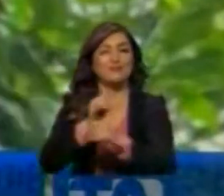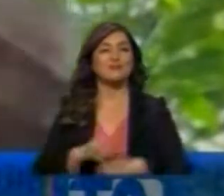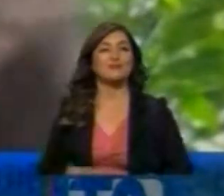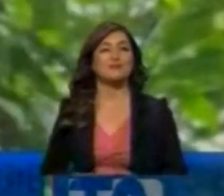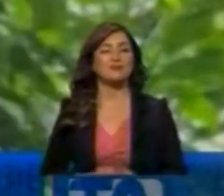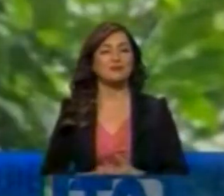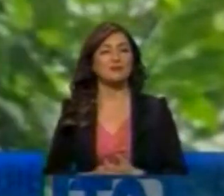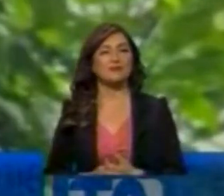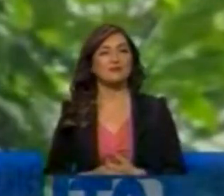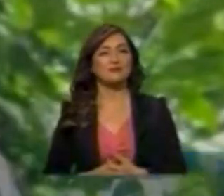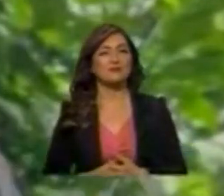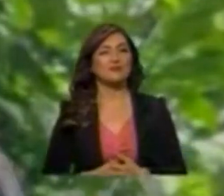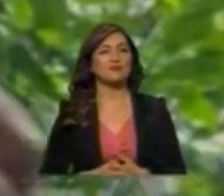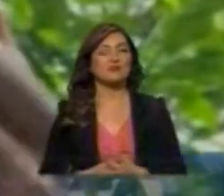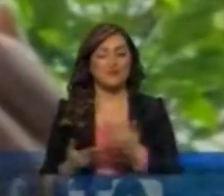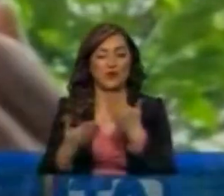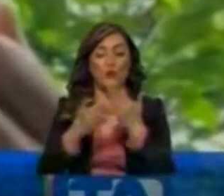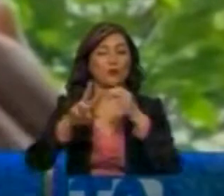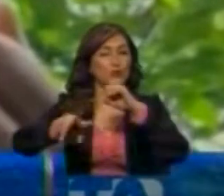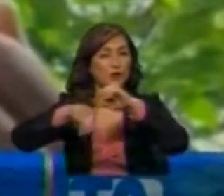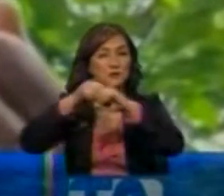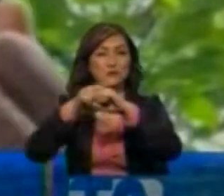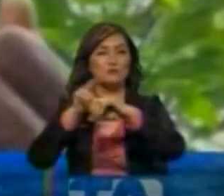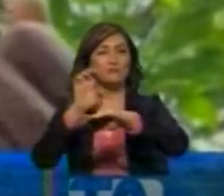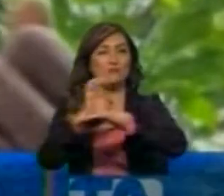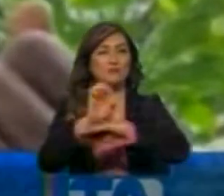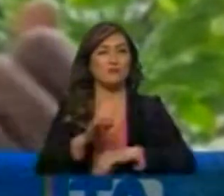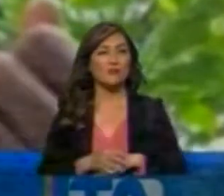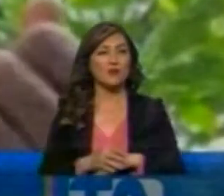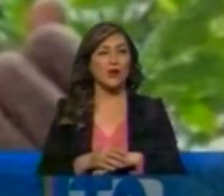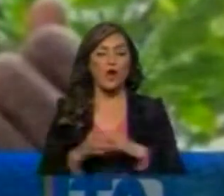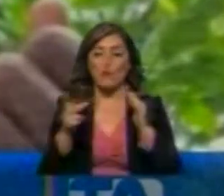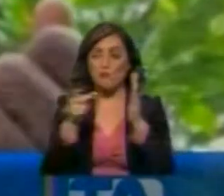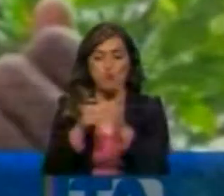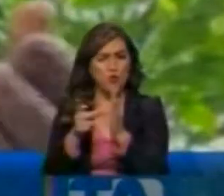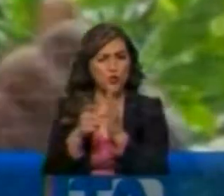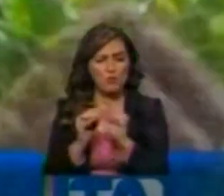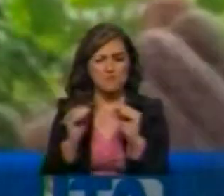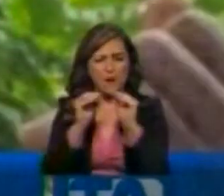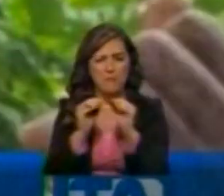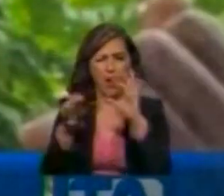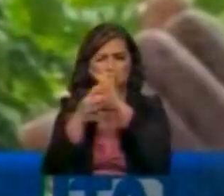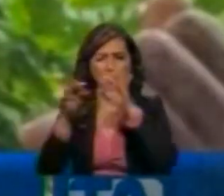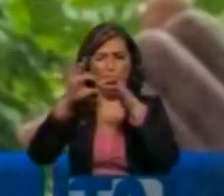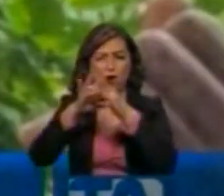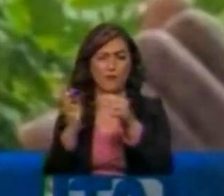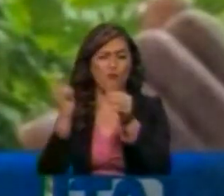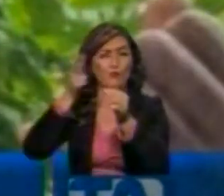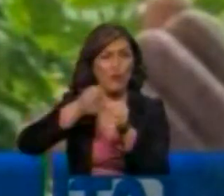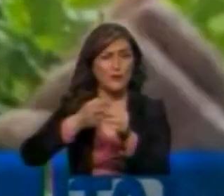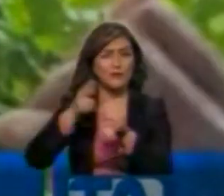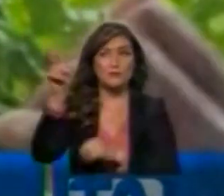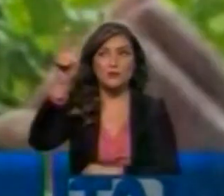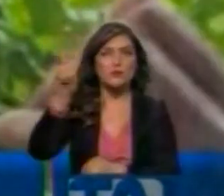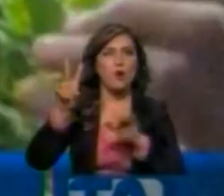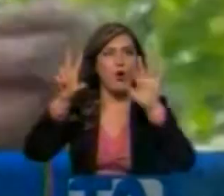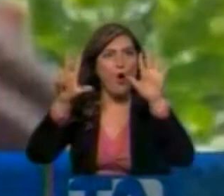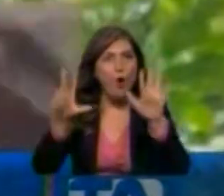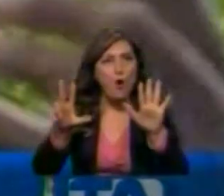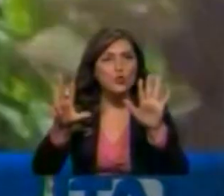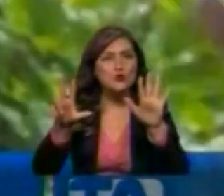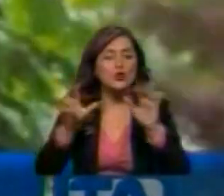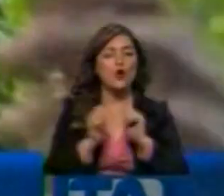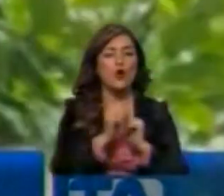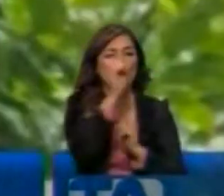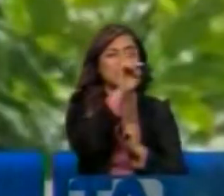cuenta. Nunca me hicieron un evento nacional en el país para sumar puntos, para llegar a las Olimpiadas, cuando Venezuela hizo 8, Costa Rica